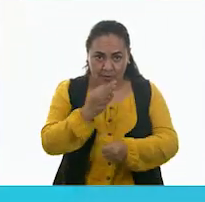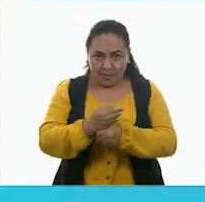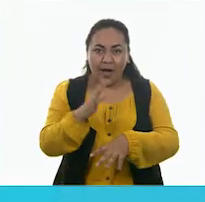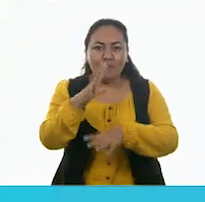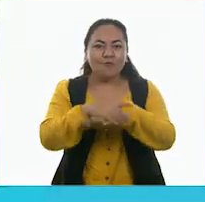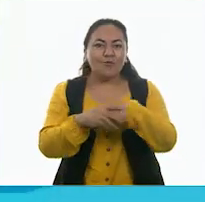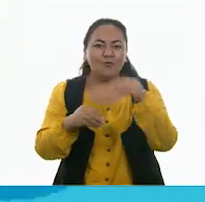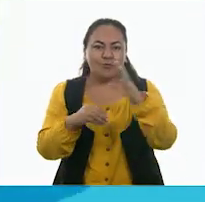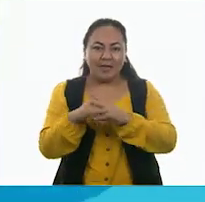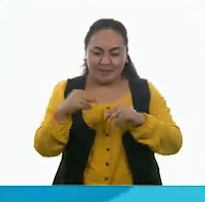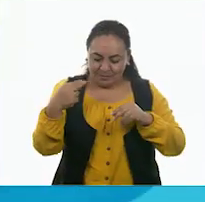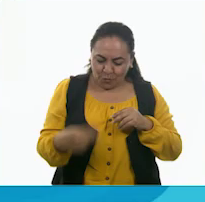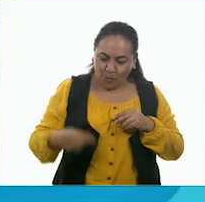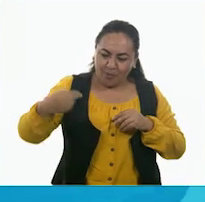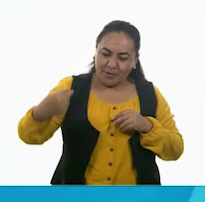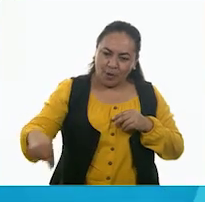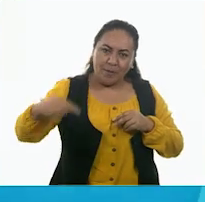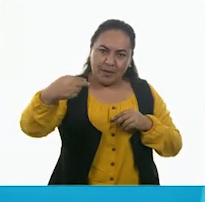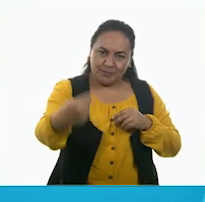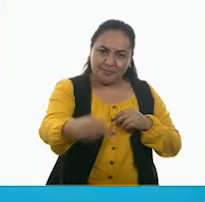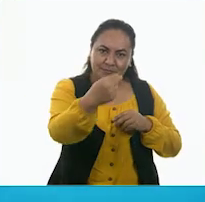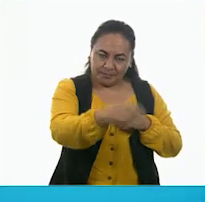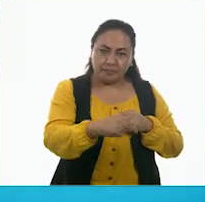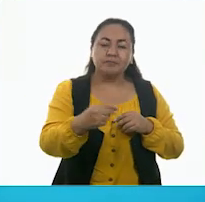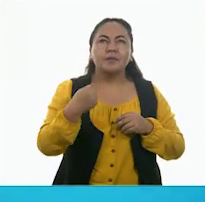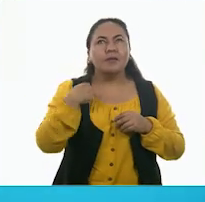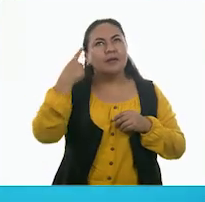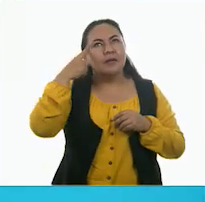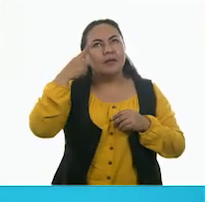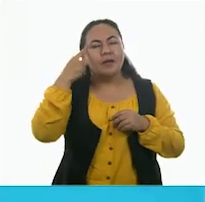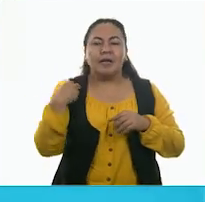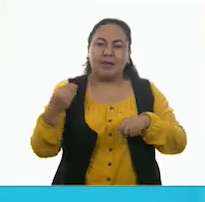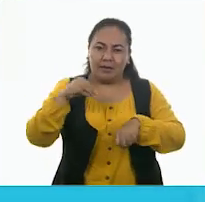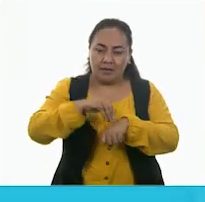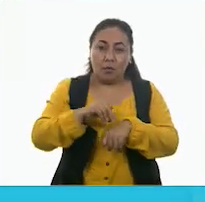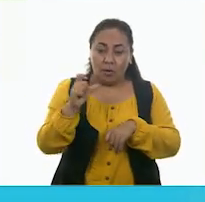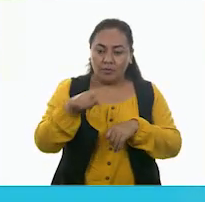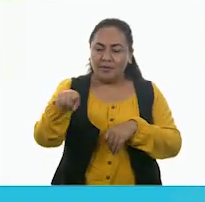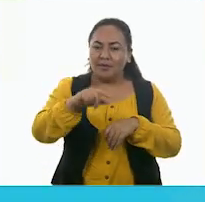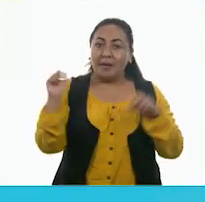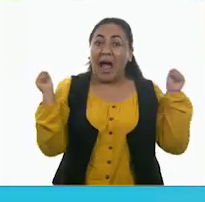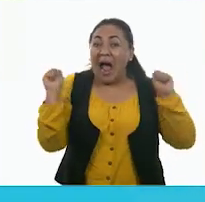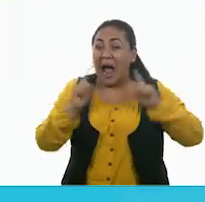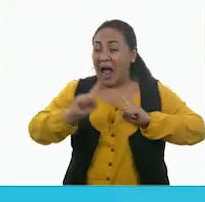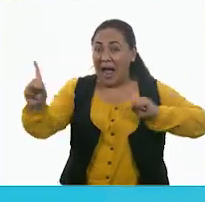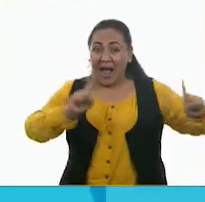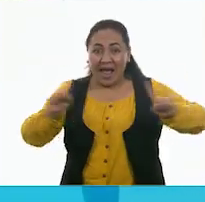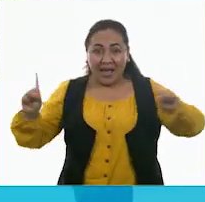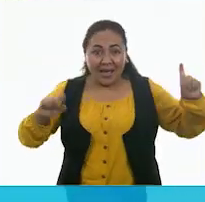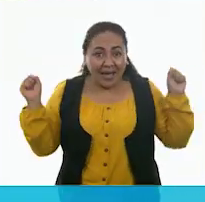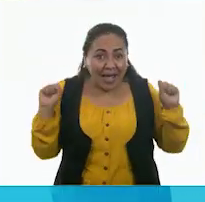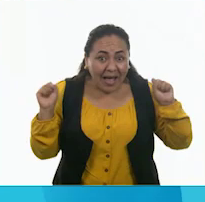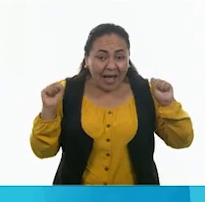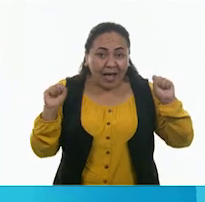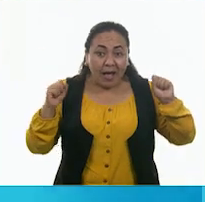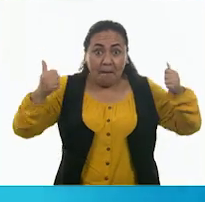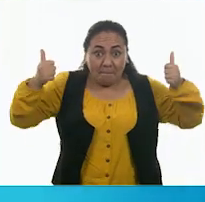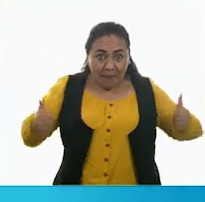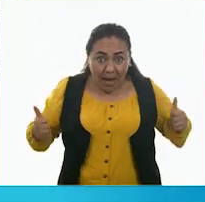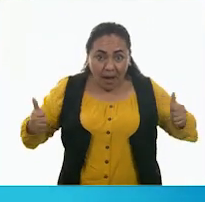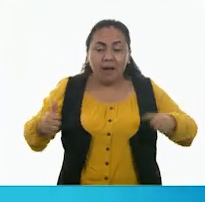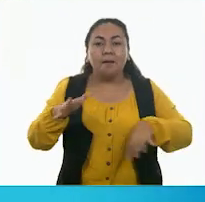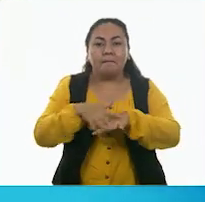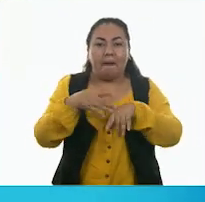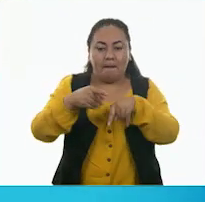frutas y también quiero hacer una variante. Cuando corran, cuando se queden quietos, separar